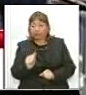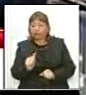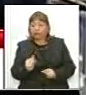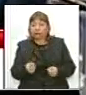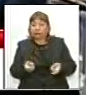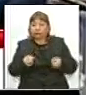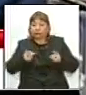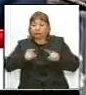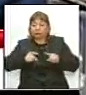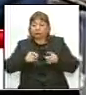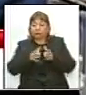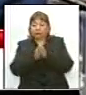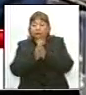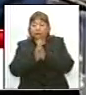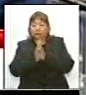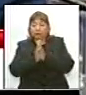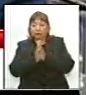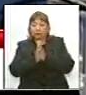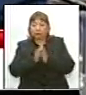cuando se pide